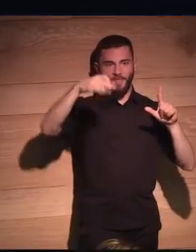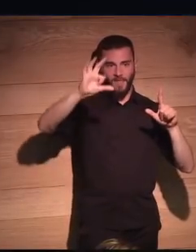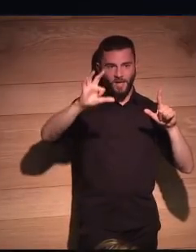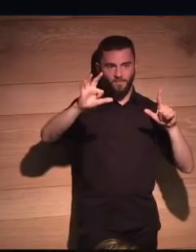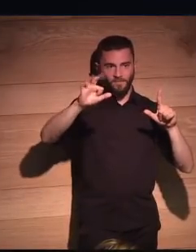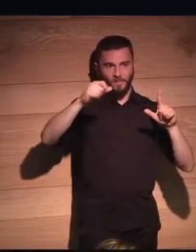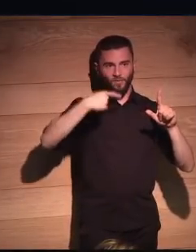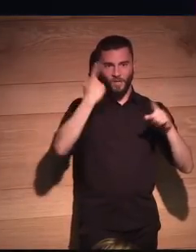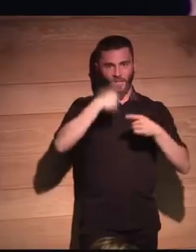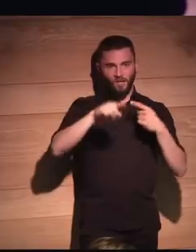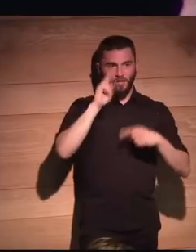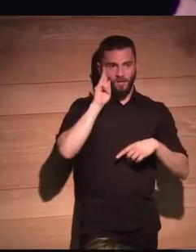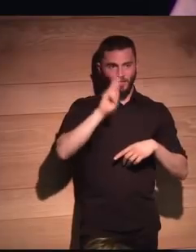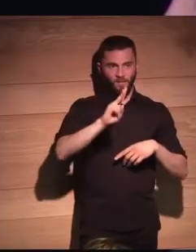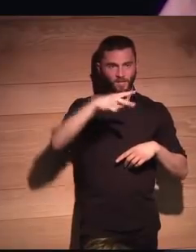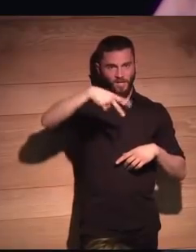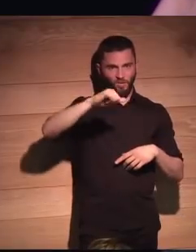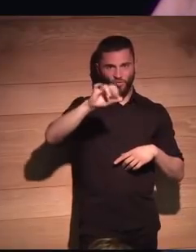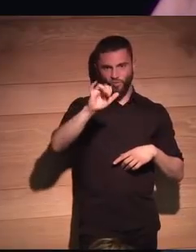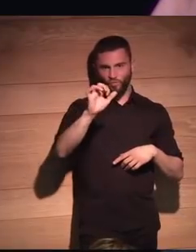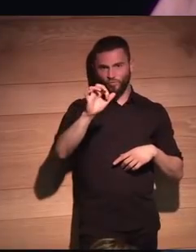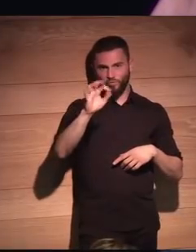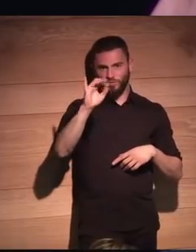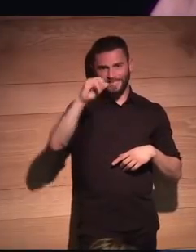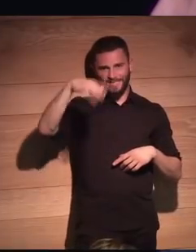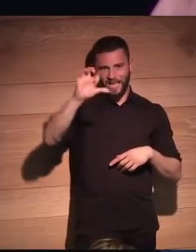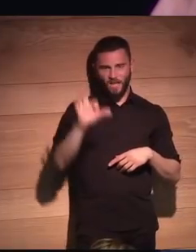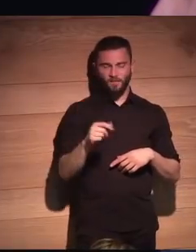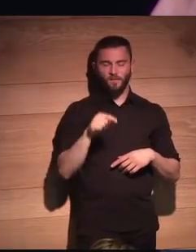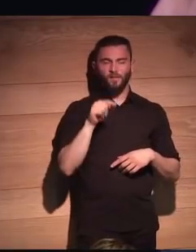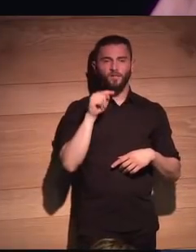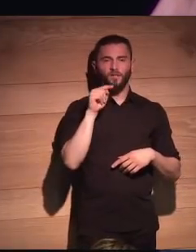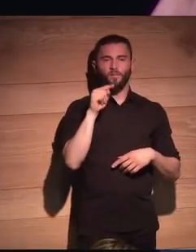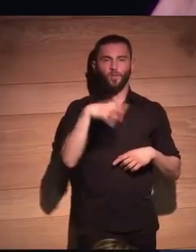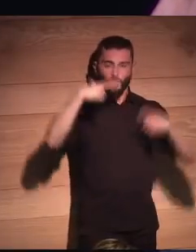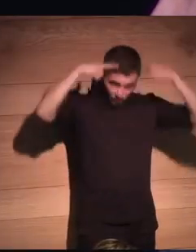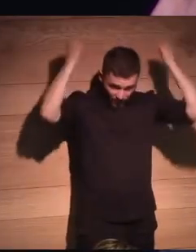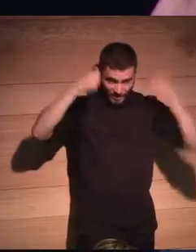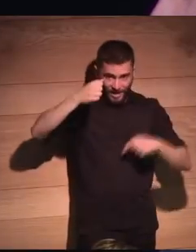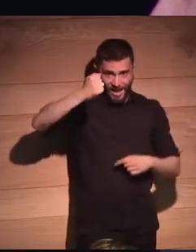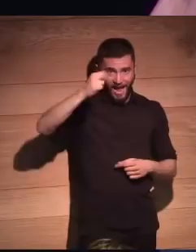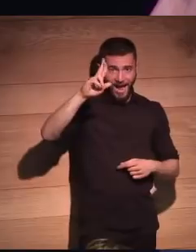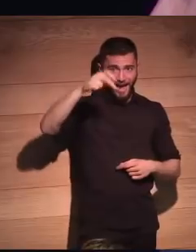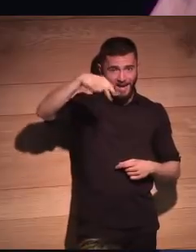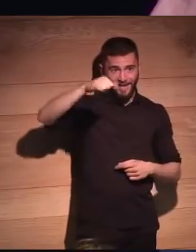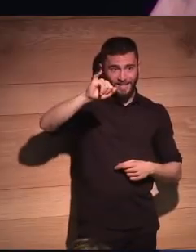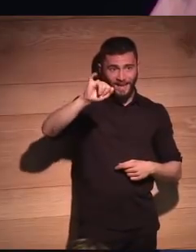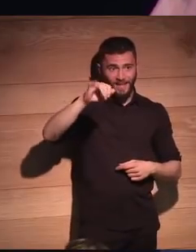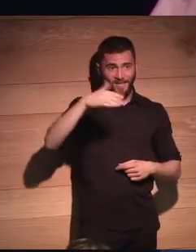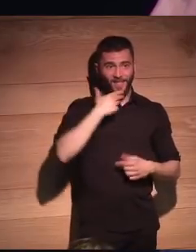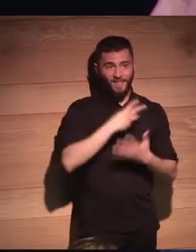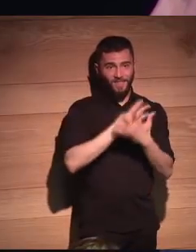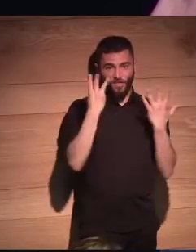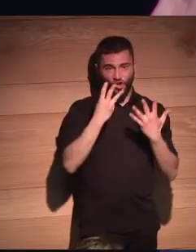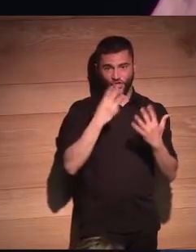Time. Pero realmente la primera impresión fuerte de leer Batman, yo creo que fue del Batman Dark Knight, que él tendría 18 o 19